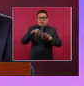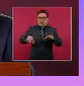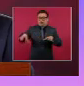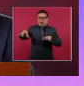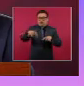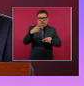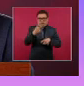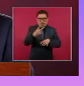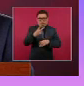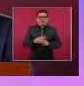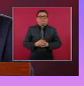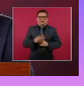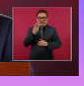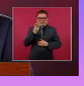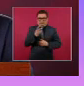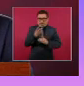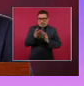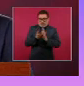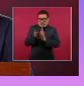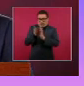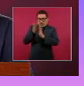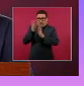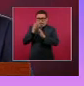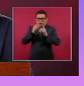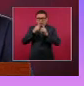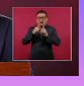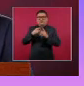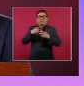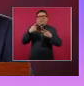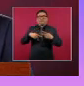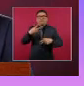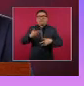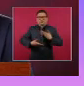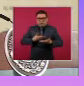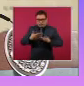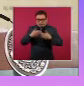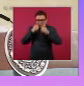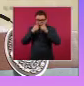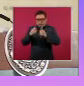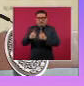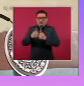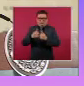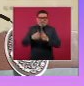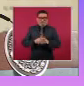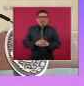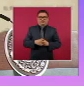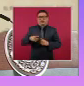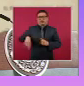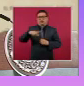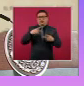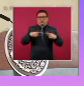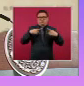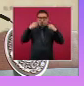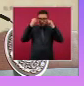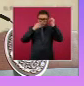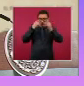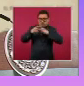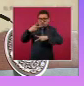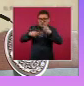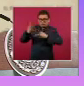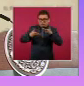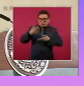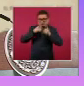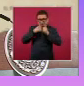zonas arqueológicas se construyen centros de atención a visitantes para una mejor recepción de los turistas.